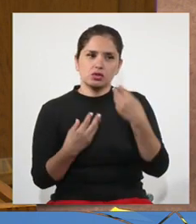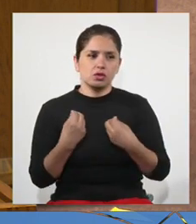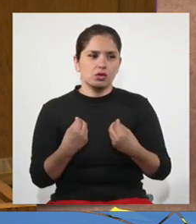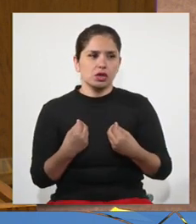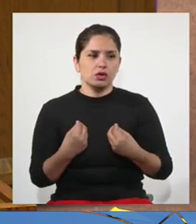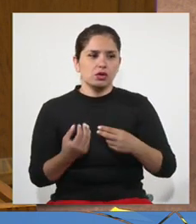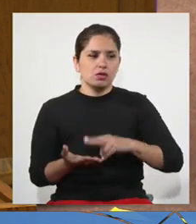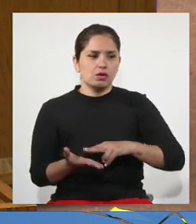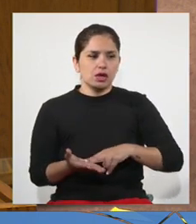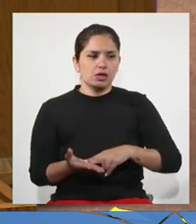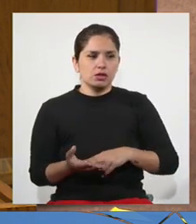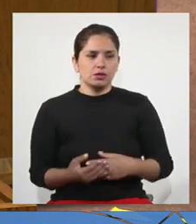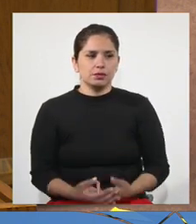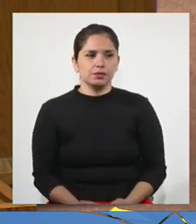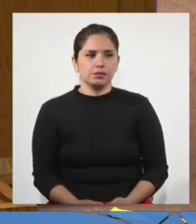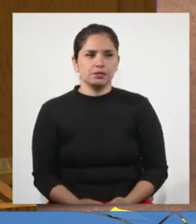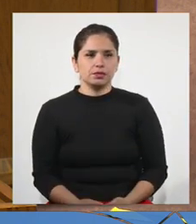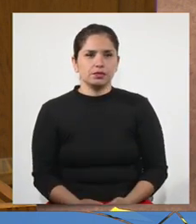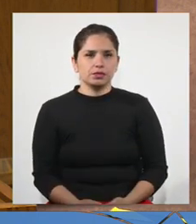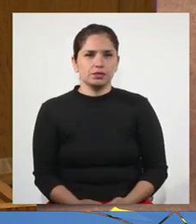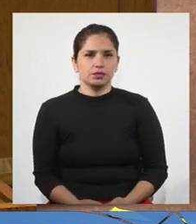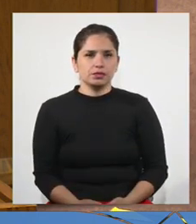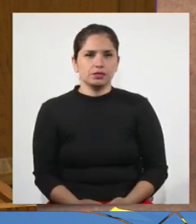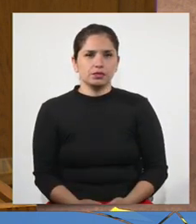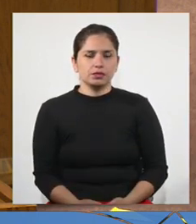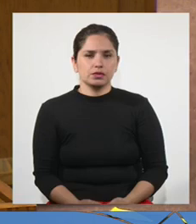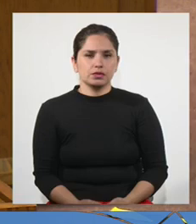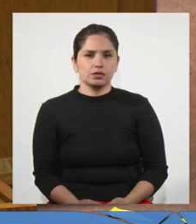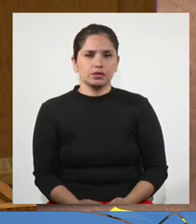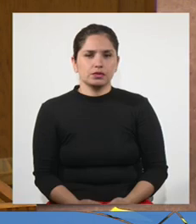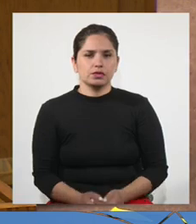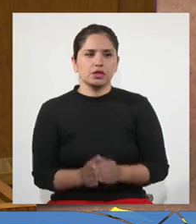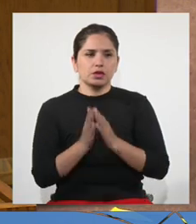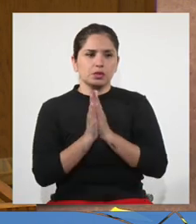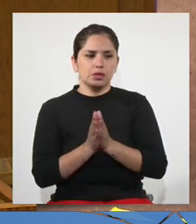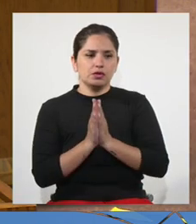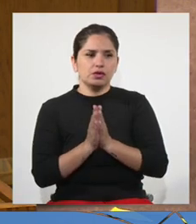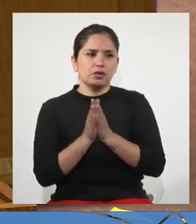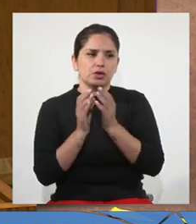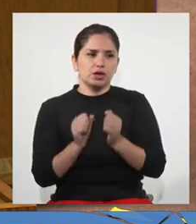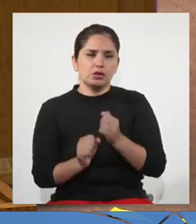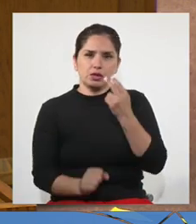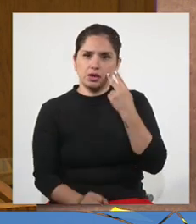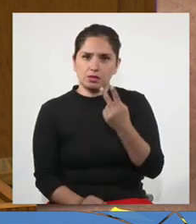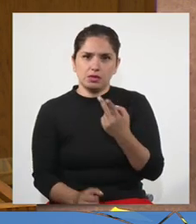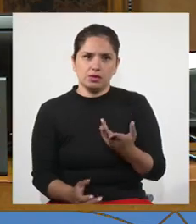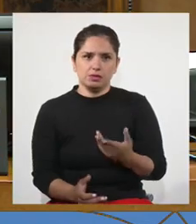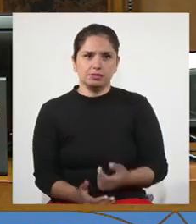válida, válida presentar. Por favor, para que lo puedan echar una mirada.